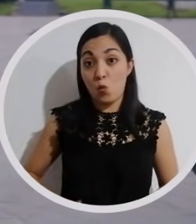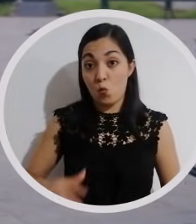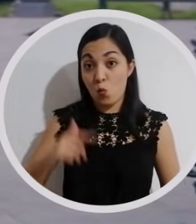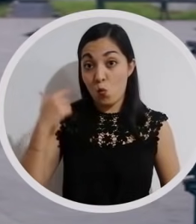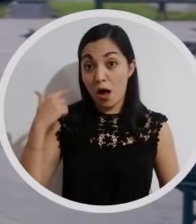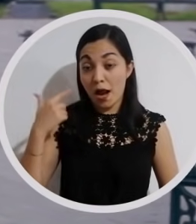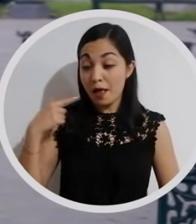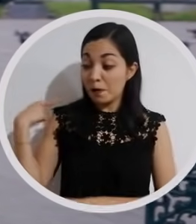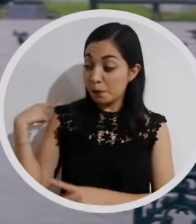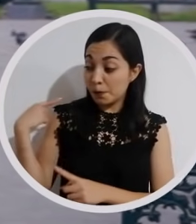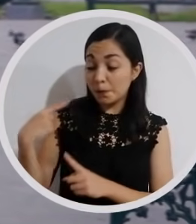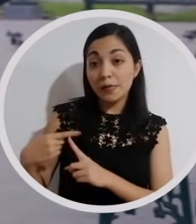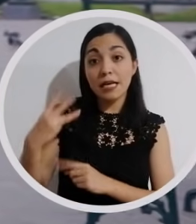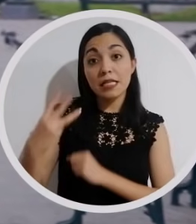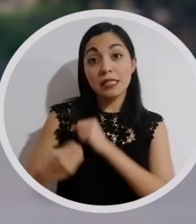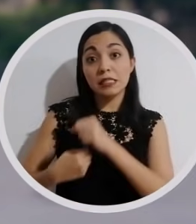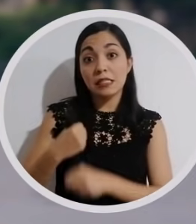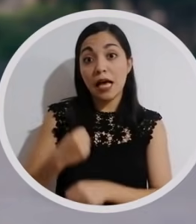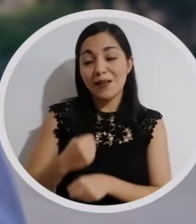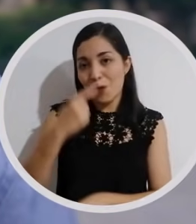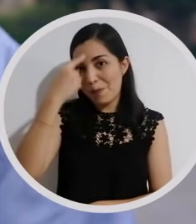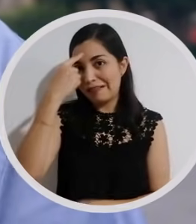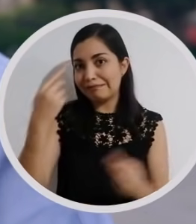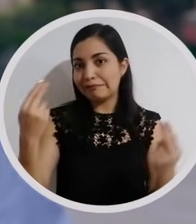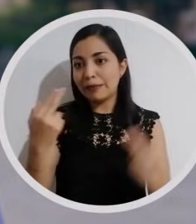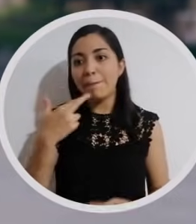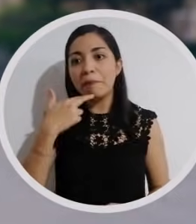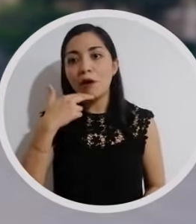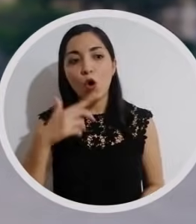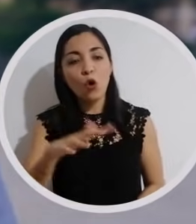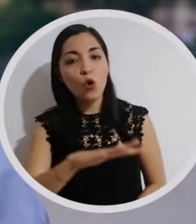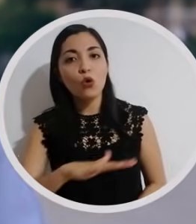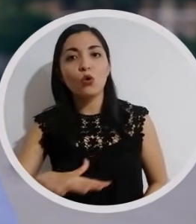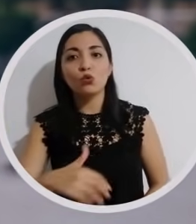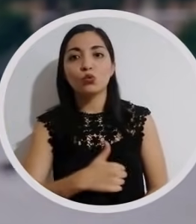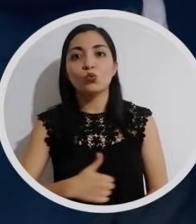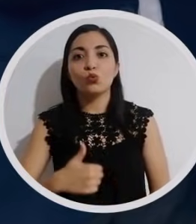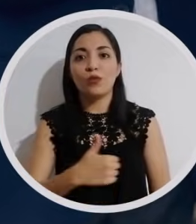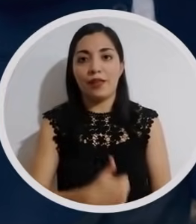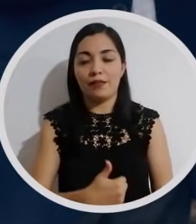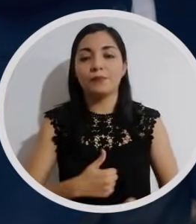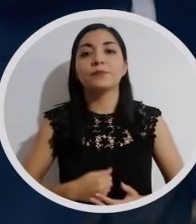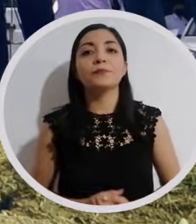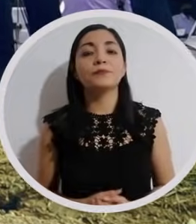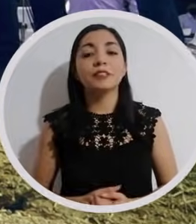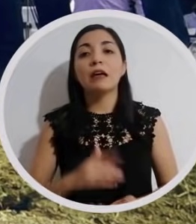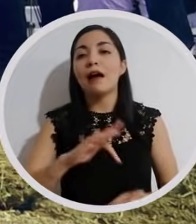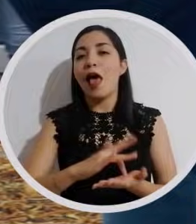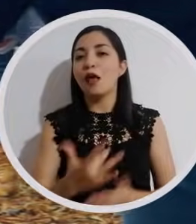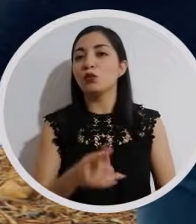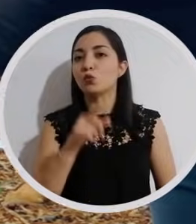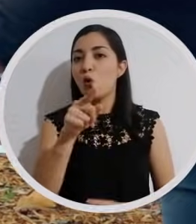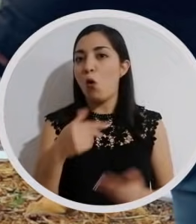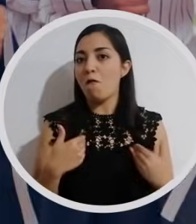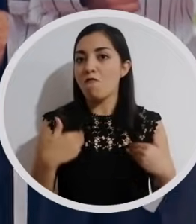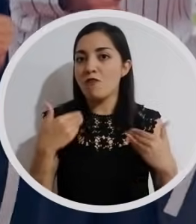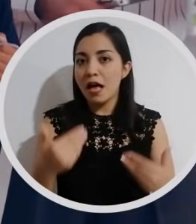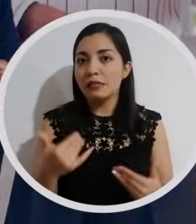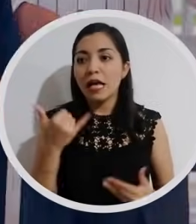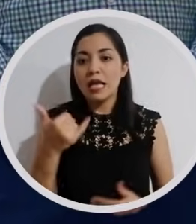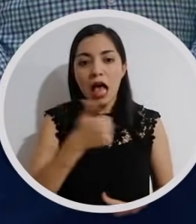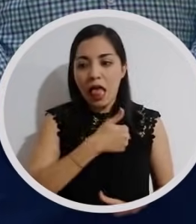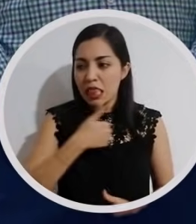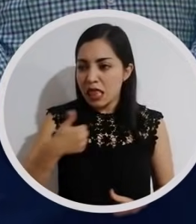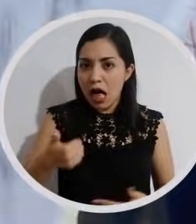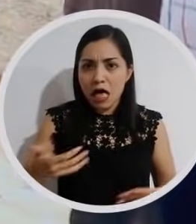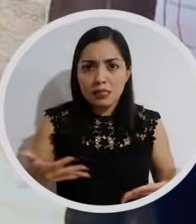En Guadalajara llevamos 3 años trabajando para lograr una mejor ciudad para las y los tapatíos. Gracias a tu confianza y a que sumamos